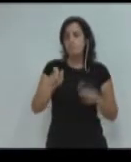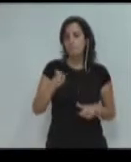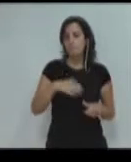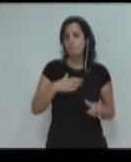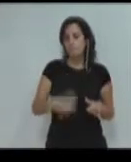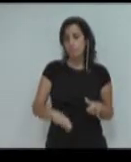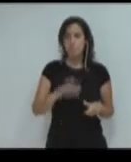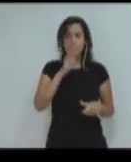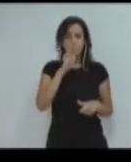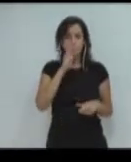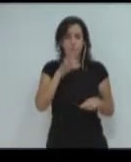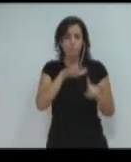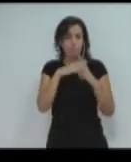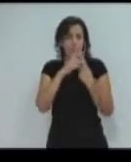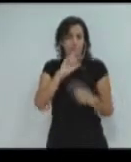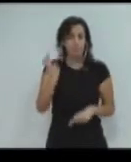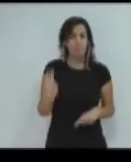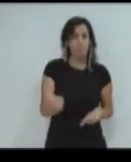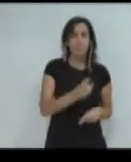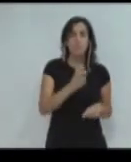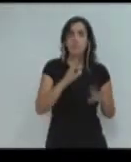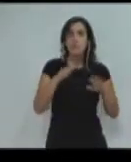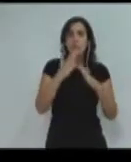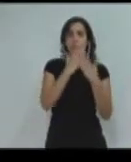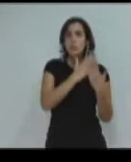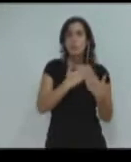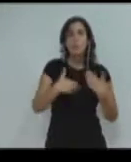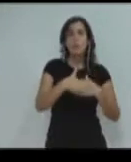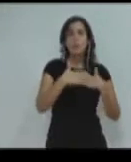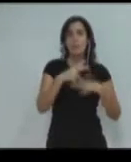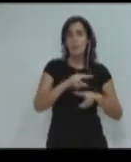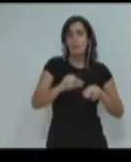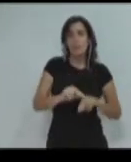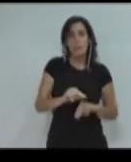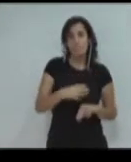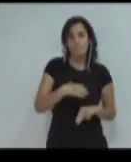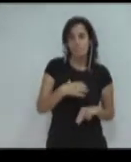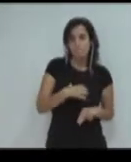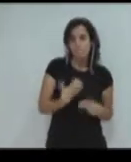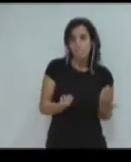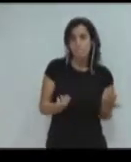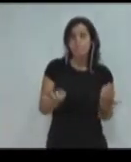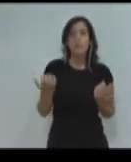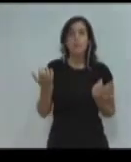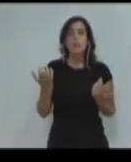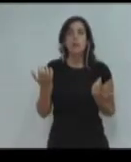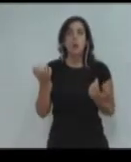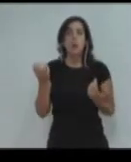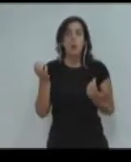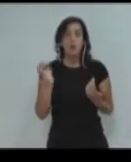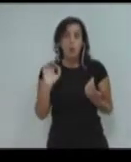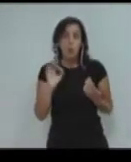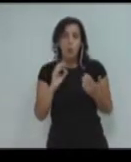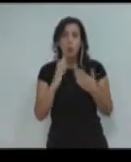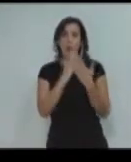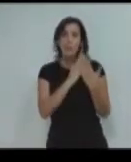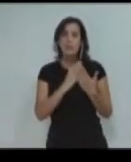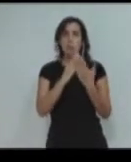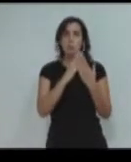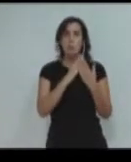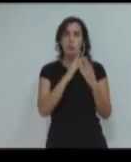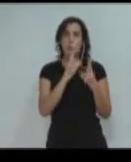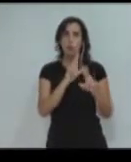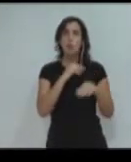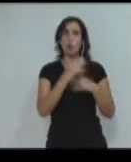mejor, por diversas circunstancias, no han podido terminar los estudios básicos o los han completado, pero luego no han vuelto a